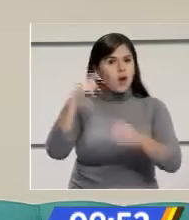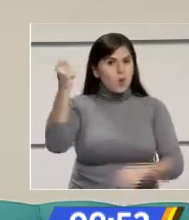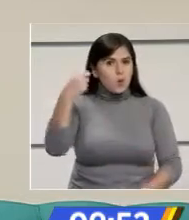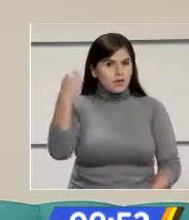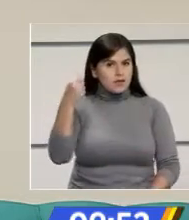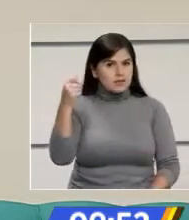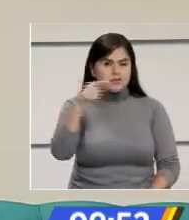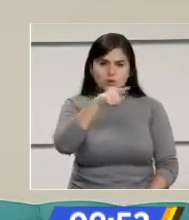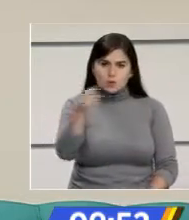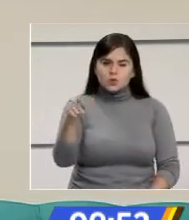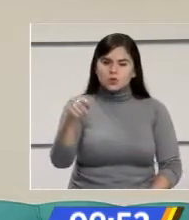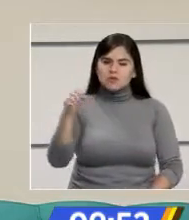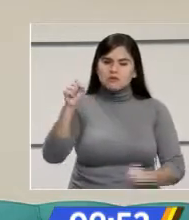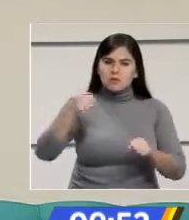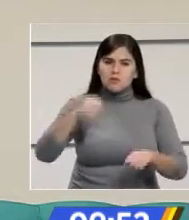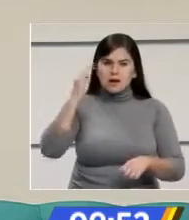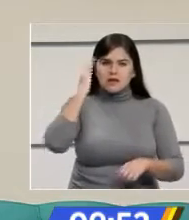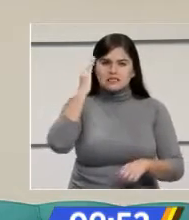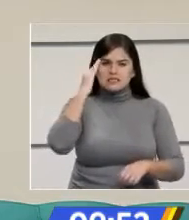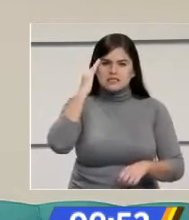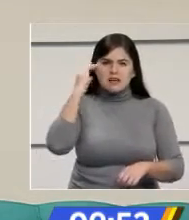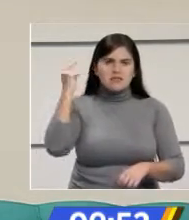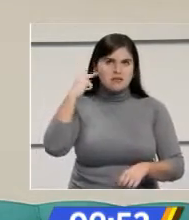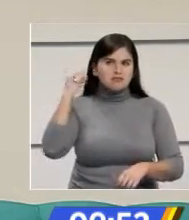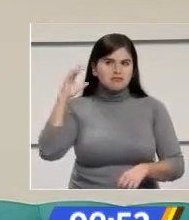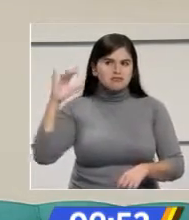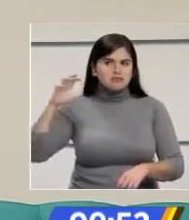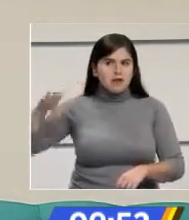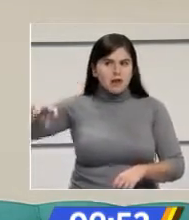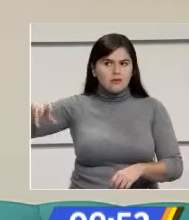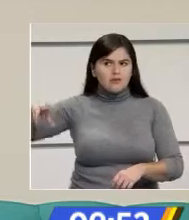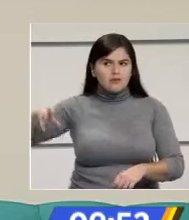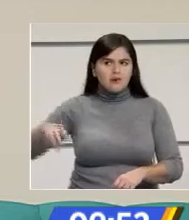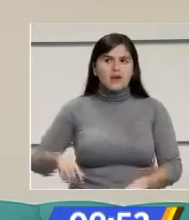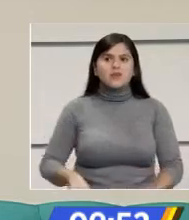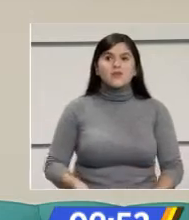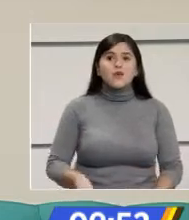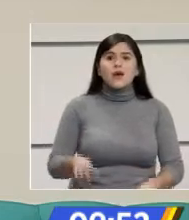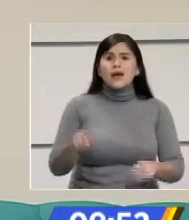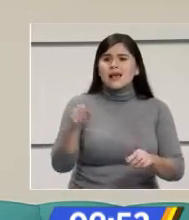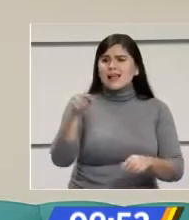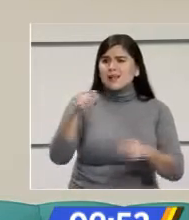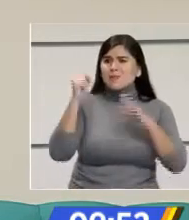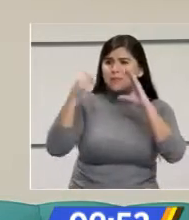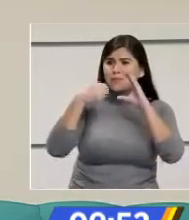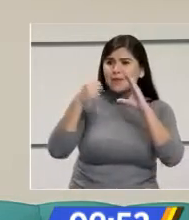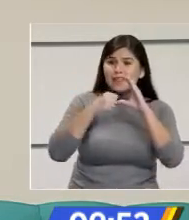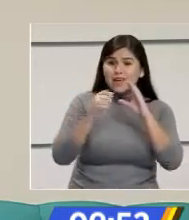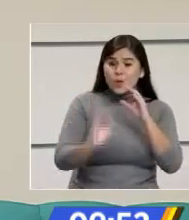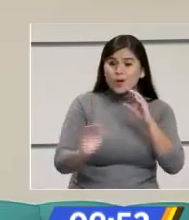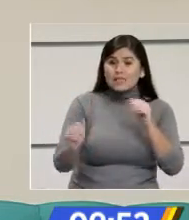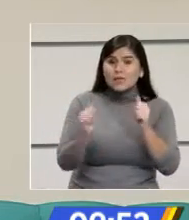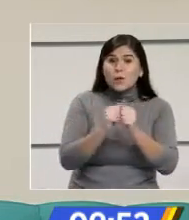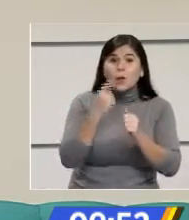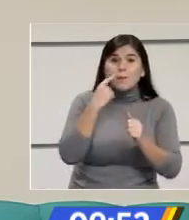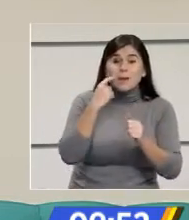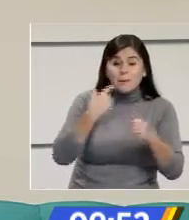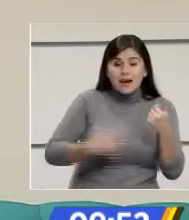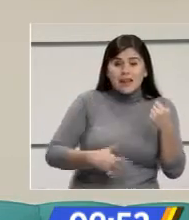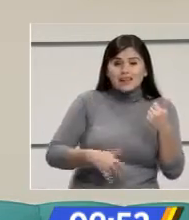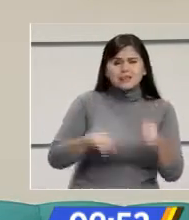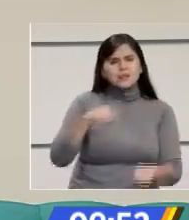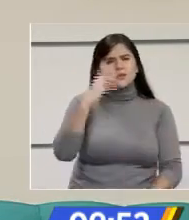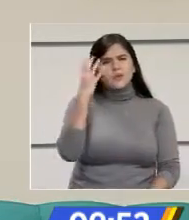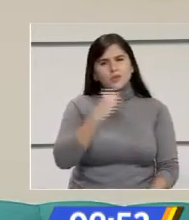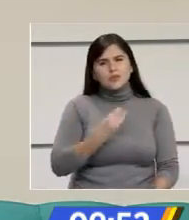una idea, además ese último estuvo espectacular, sí, con su papá en el campo con la guitarra. Muy bonito. En fin, y por supuesto que desde